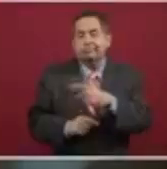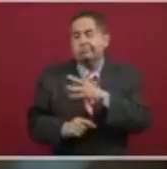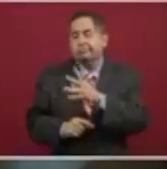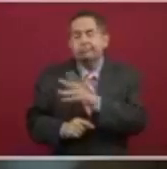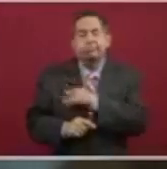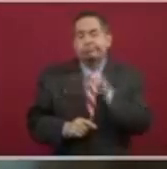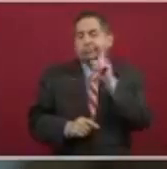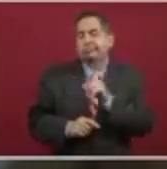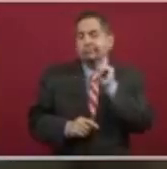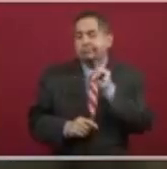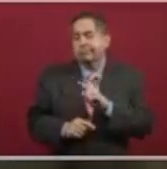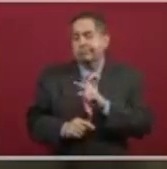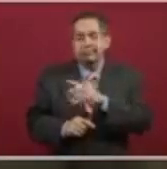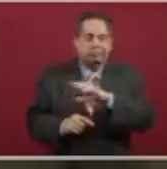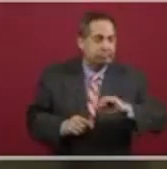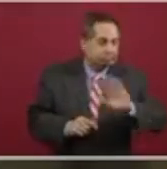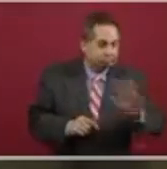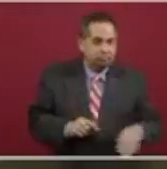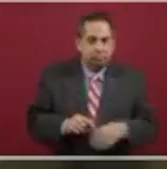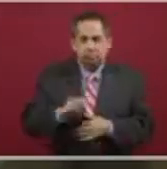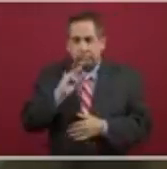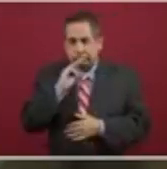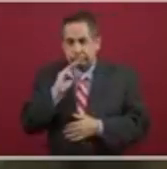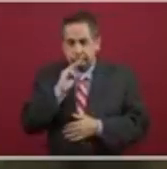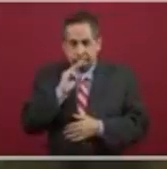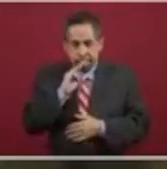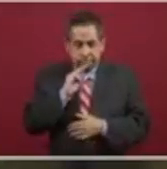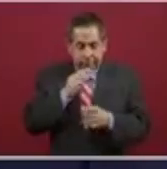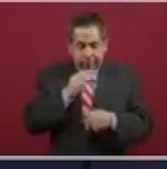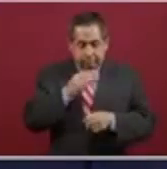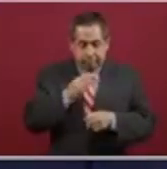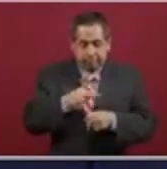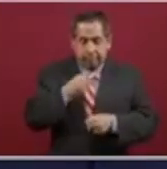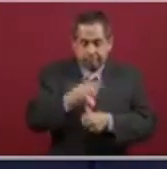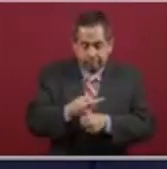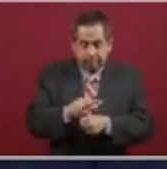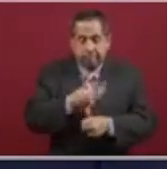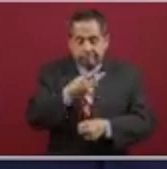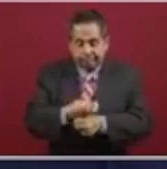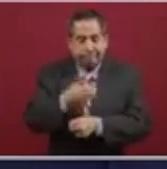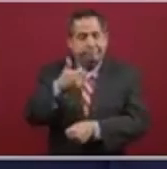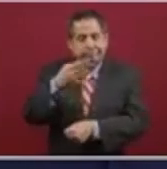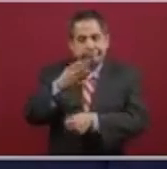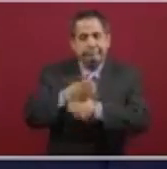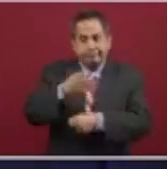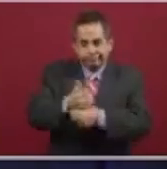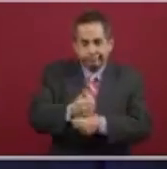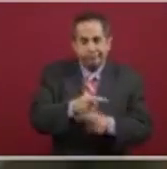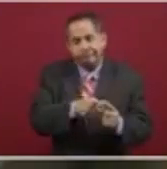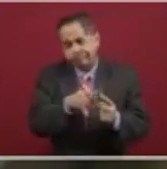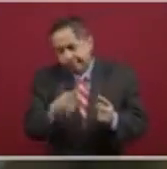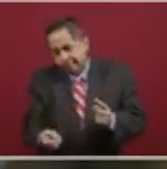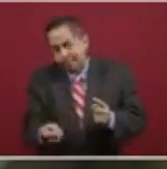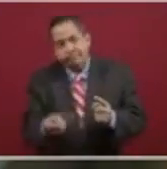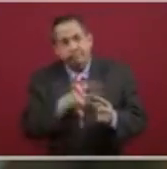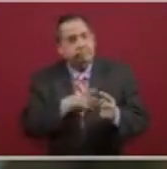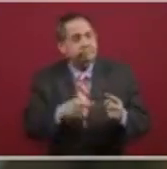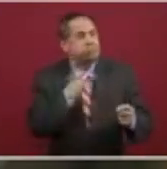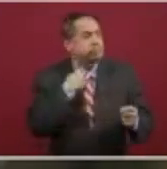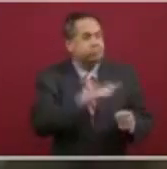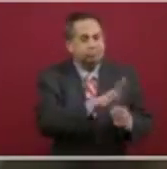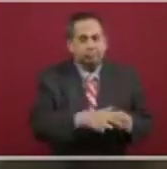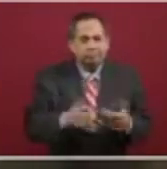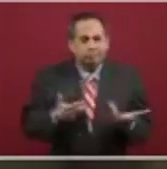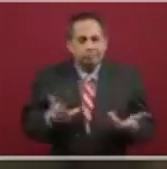mamás que han vuelto a ser mamás, bueno, eran abuelas, ahora han vuelto a ser mamás porque se han quedado con los hijos de sus hijas